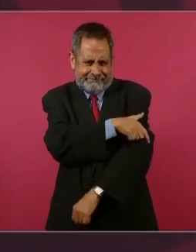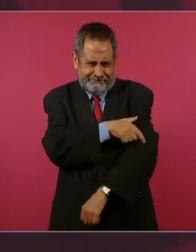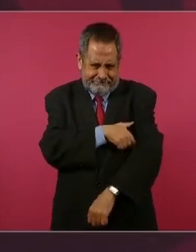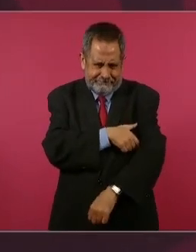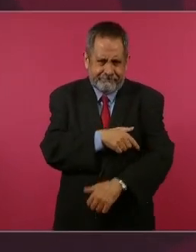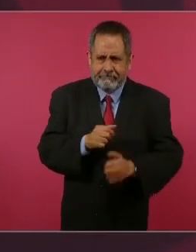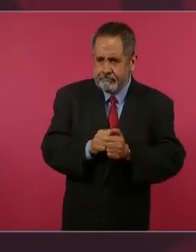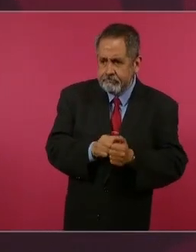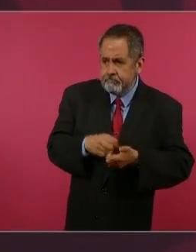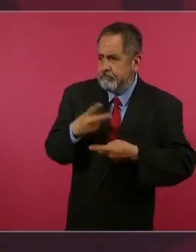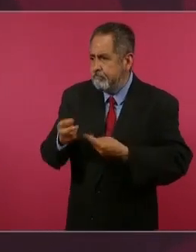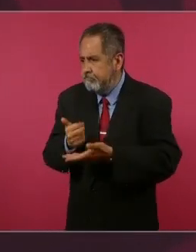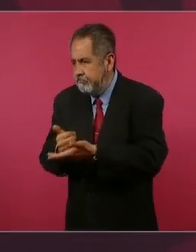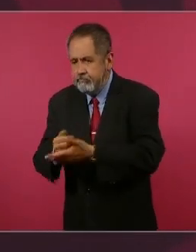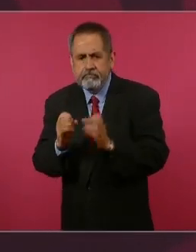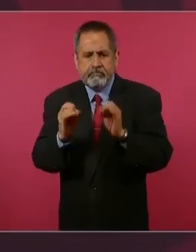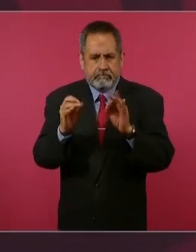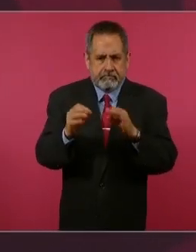oficinas